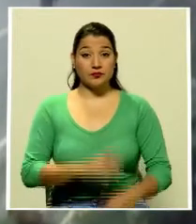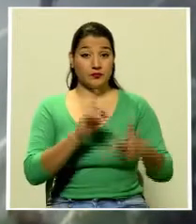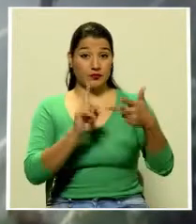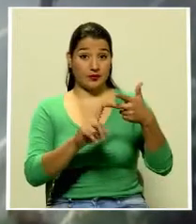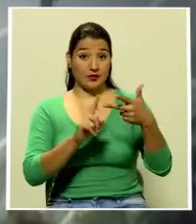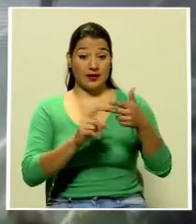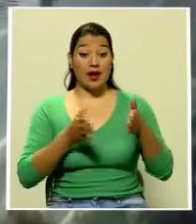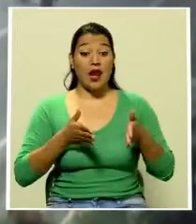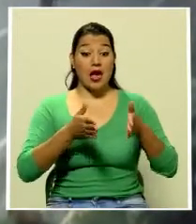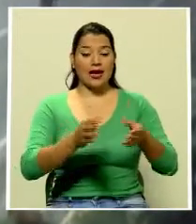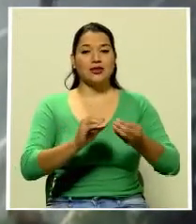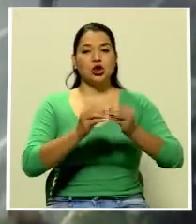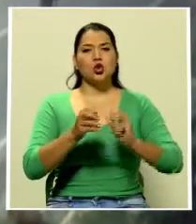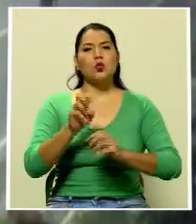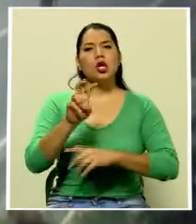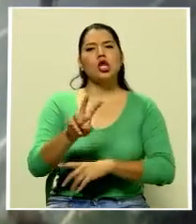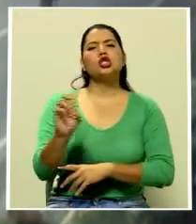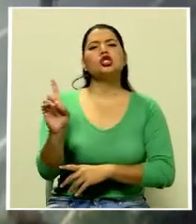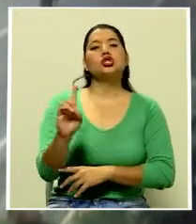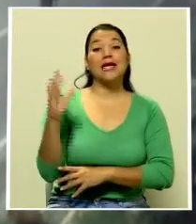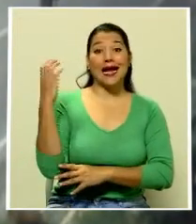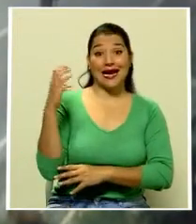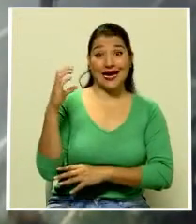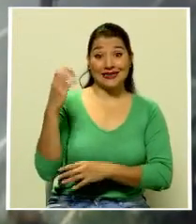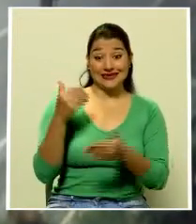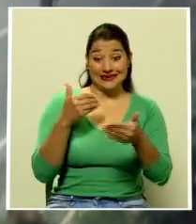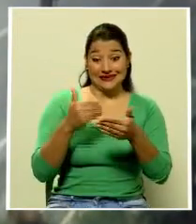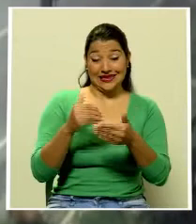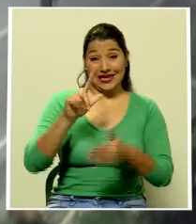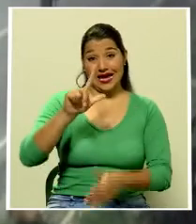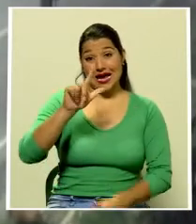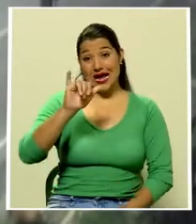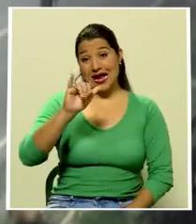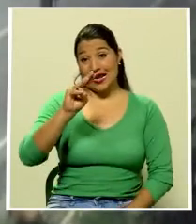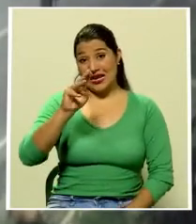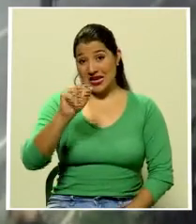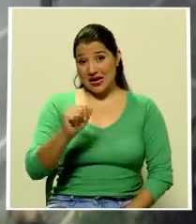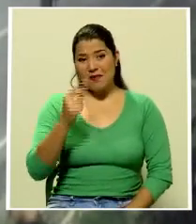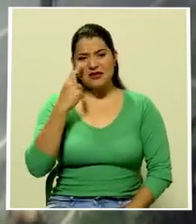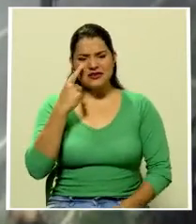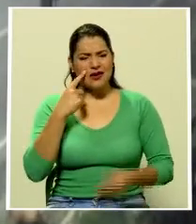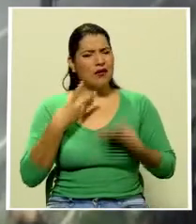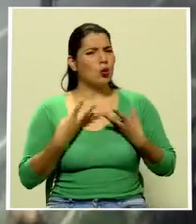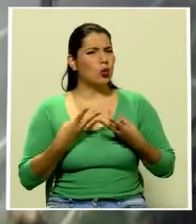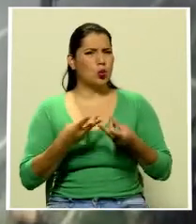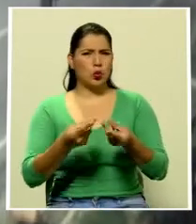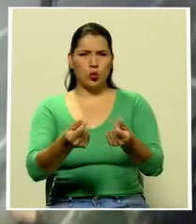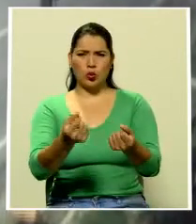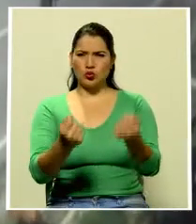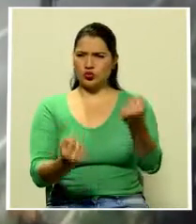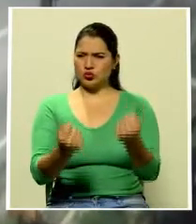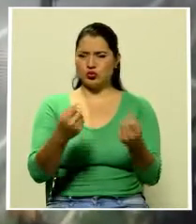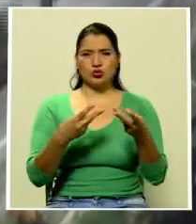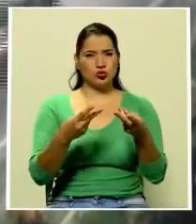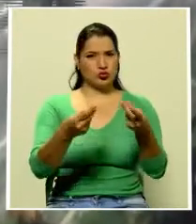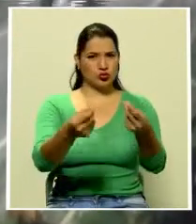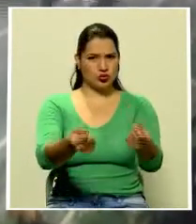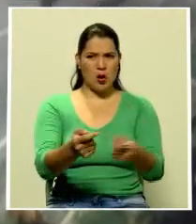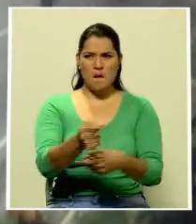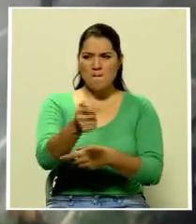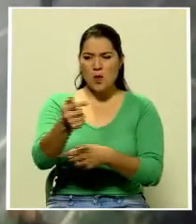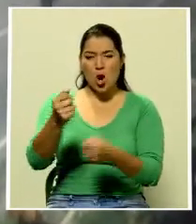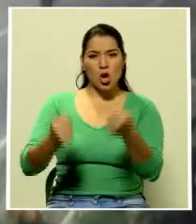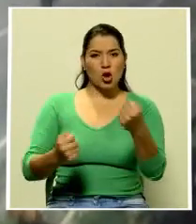Ruta 2 en Cartago, por el sector de La Lima, tránsito muy fluido, condiciones holgadas para